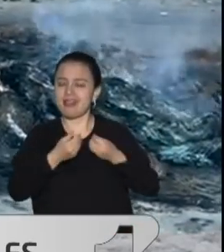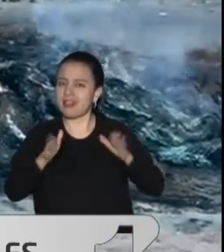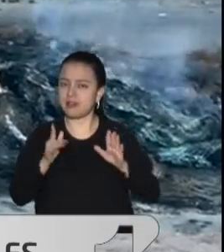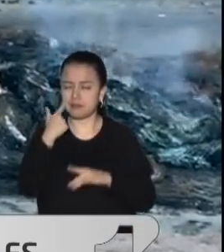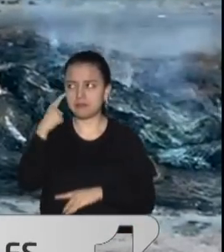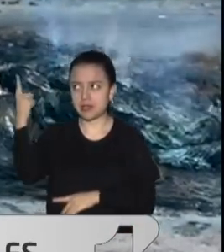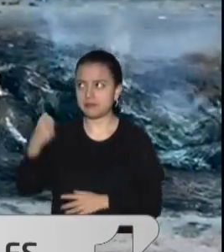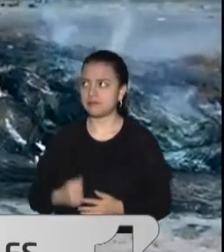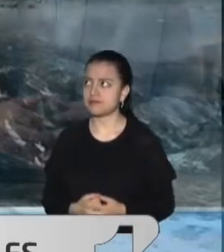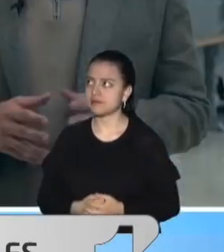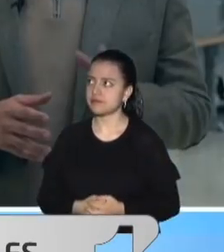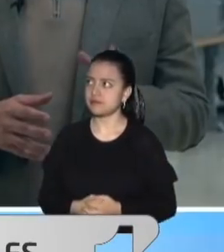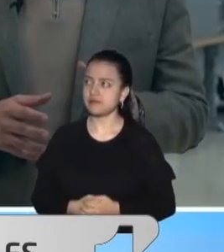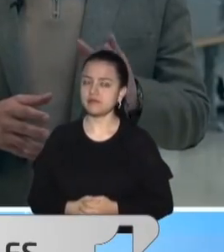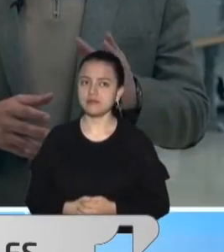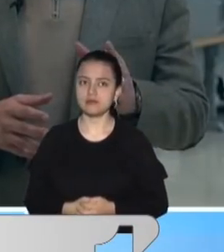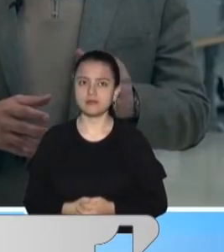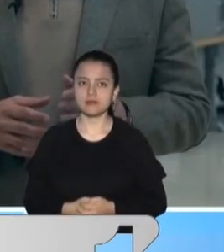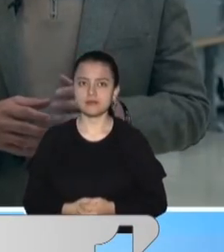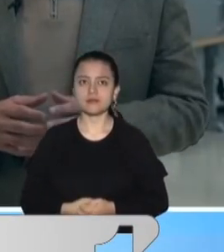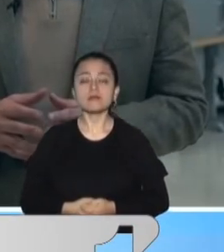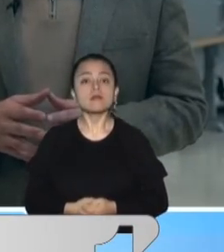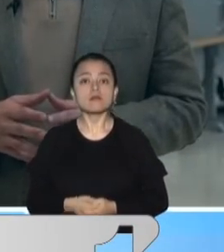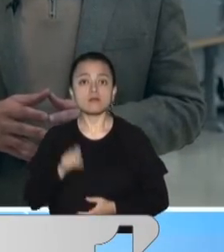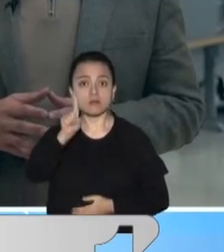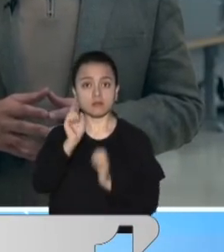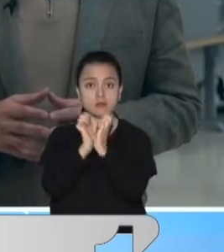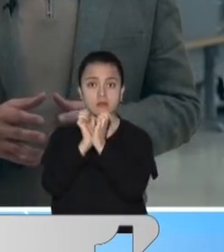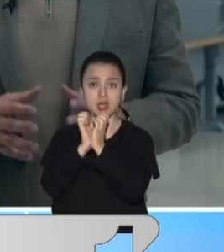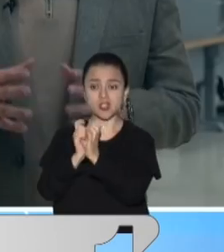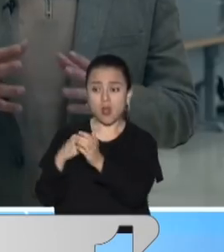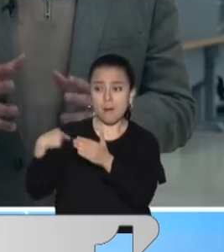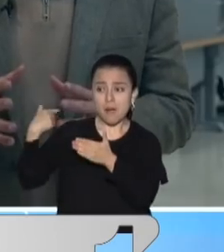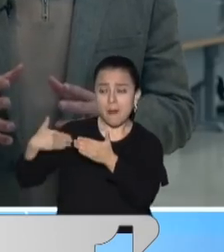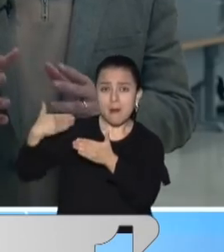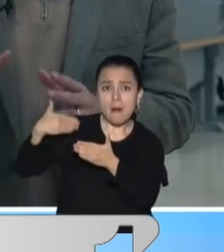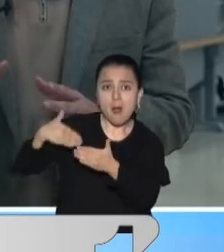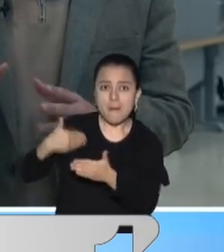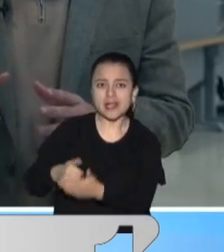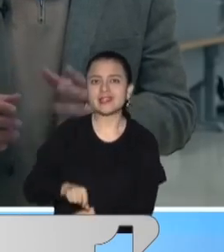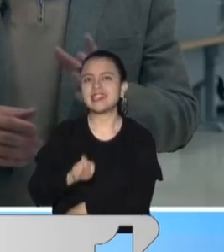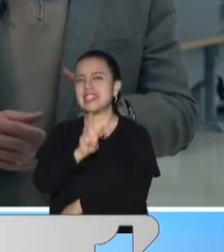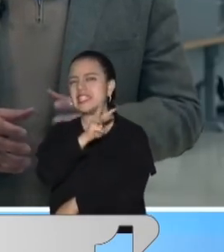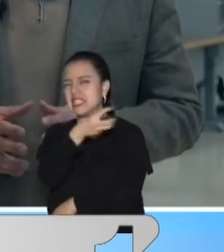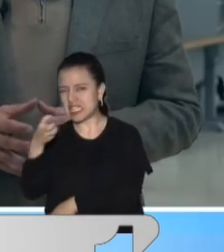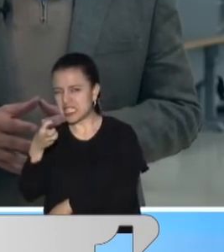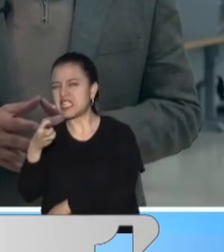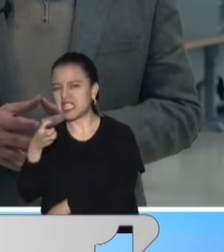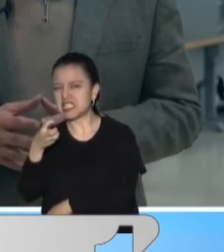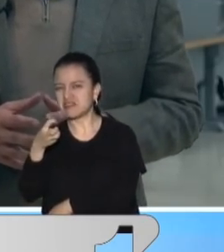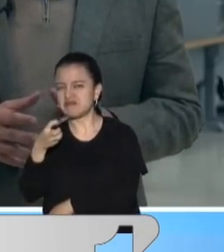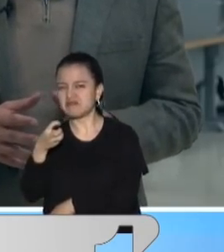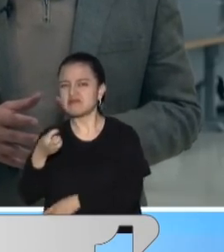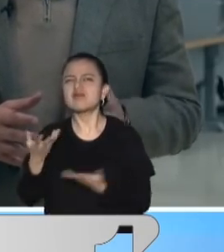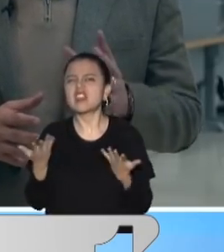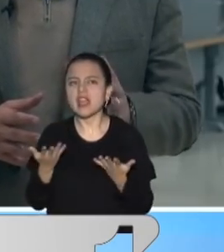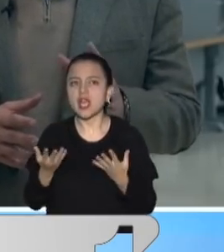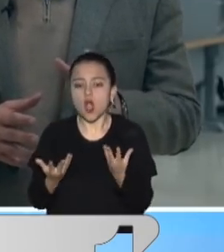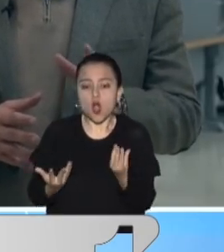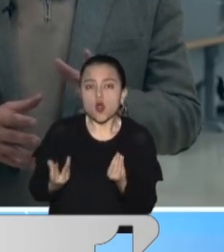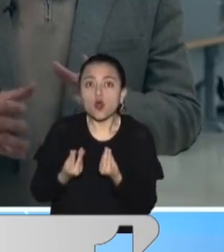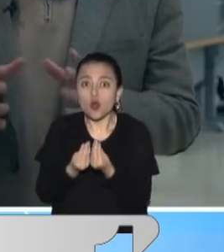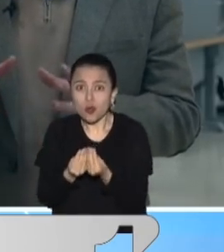fue lo que dijo el ministro. Desde el 1 de mayo a la fecha se han realizado más de 300 caravanas con 19 mil vehículos